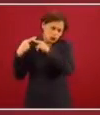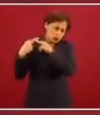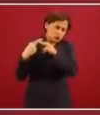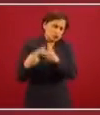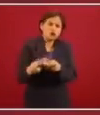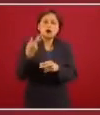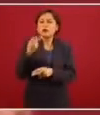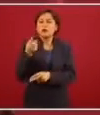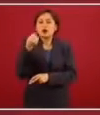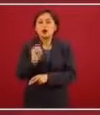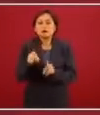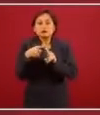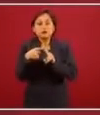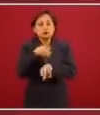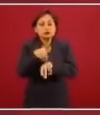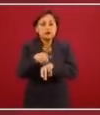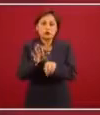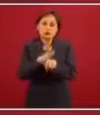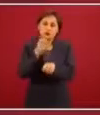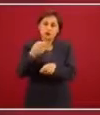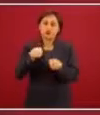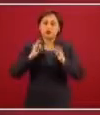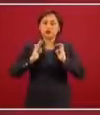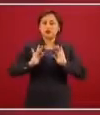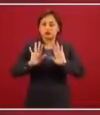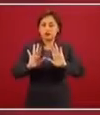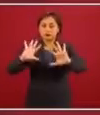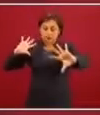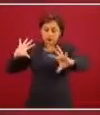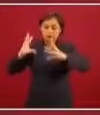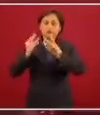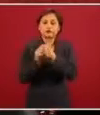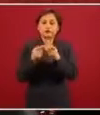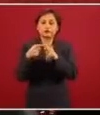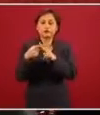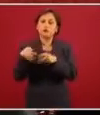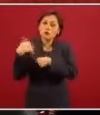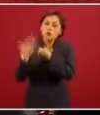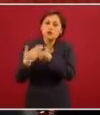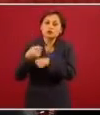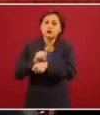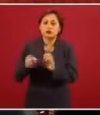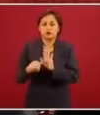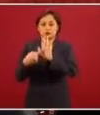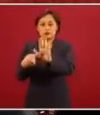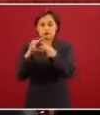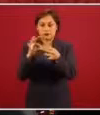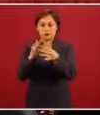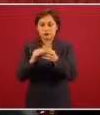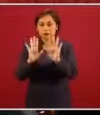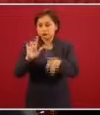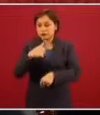las estimaciones. Entonces, en la siguiente semana ya vamos a tener todo el paquete de estimaciones y lo vamos a ir comentando. Yo diría que es todavía